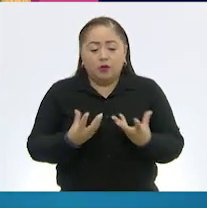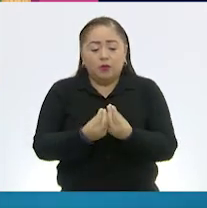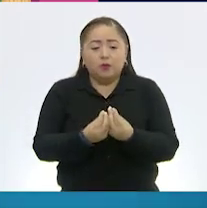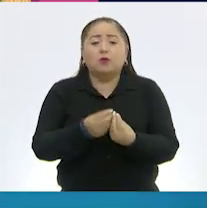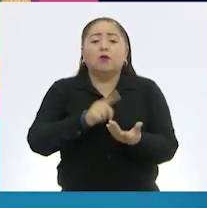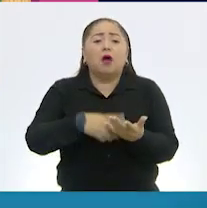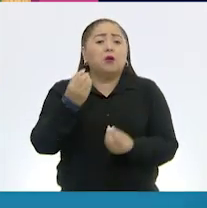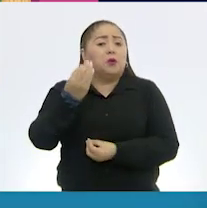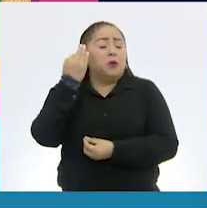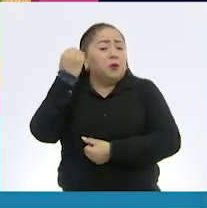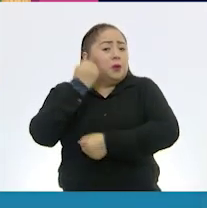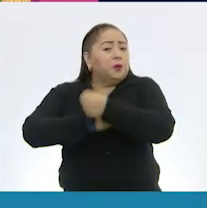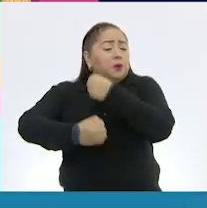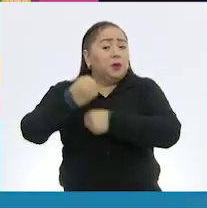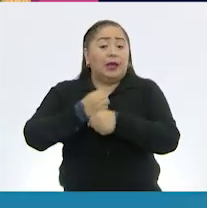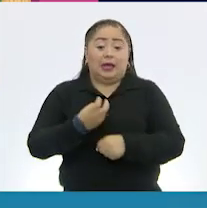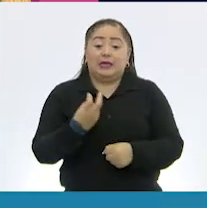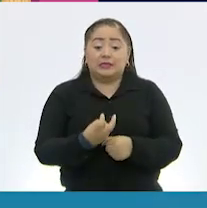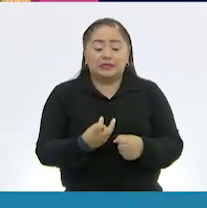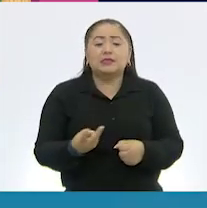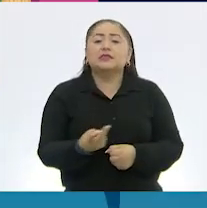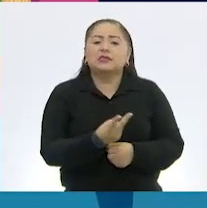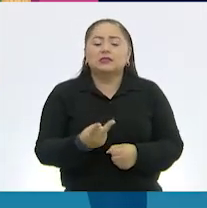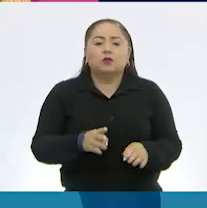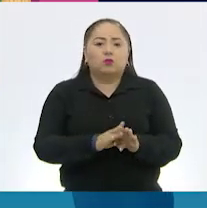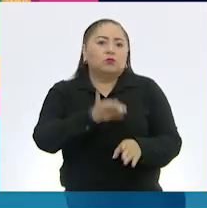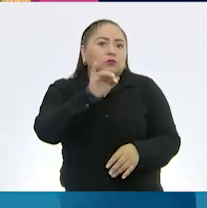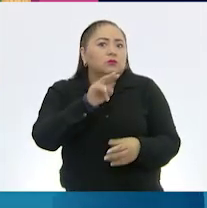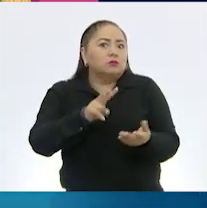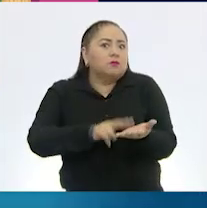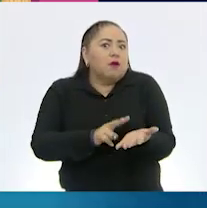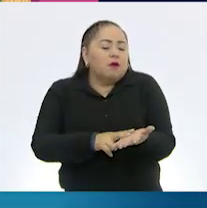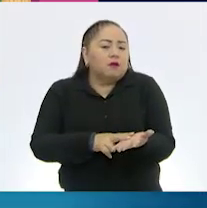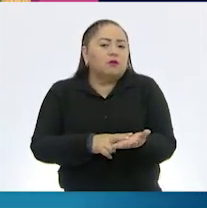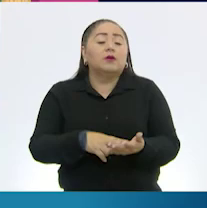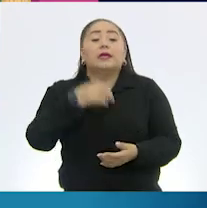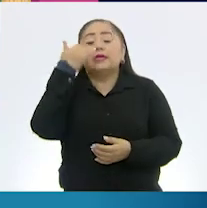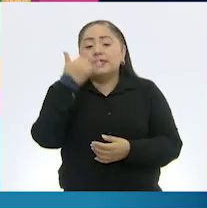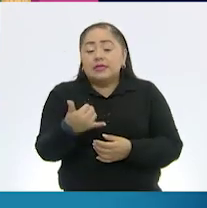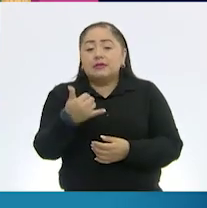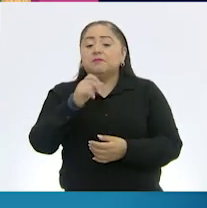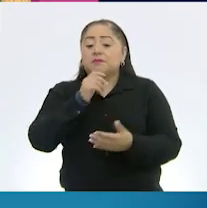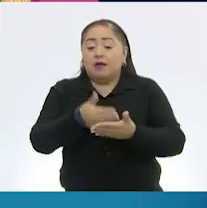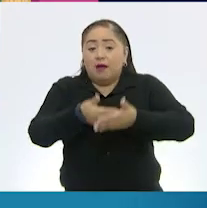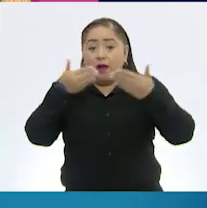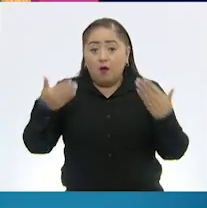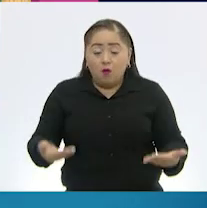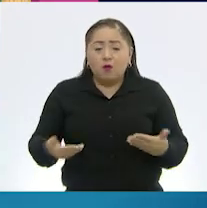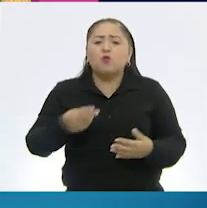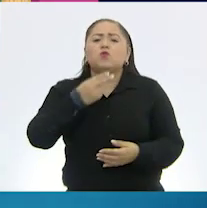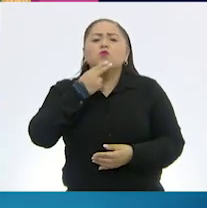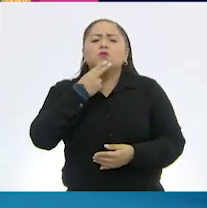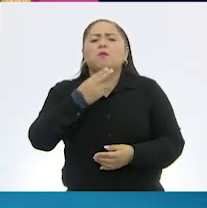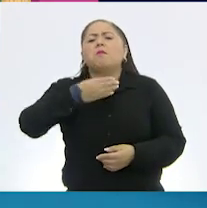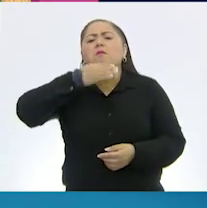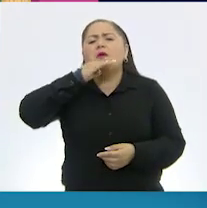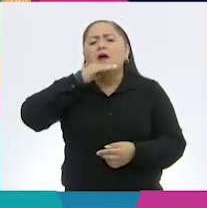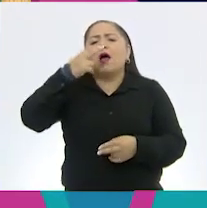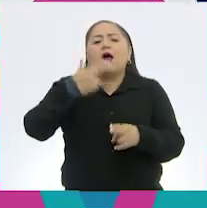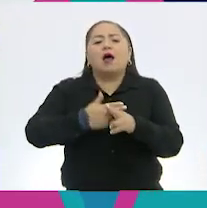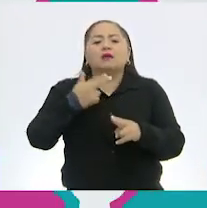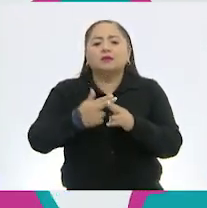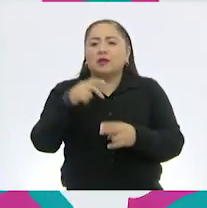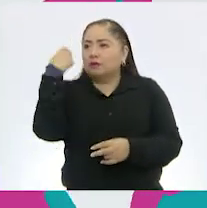hace tiempo y esta combinación tiene sus ventajas. Y actualmente se usa el maíz hasta